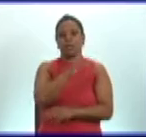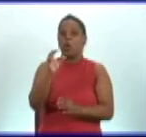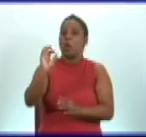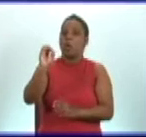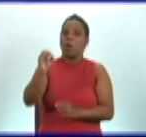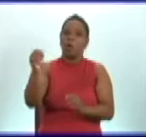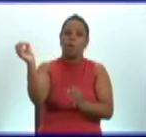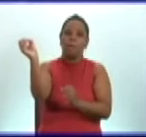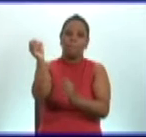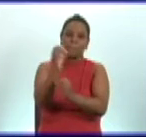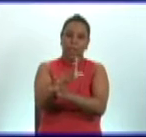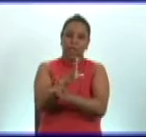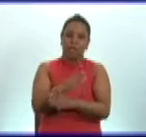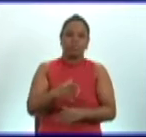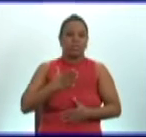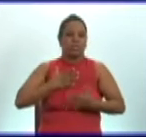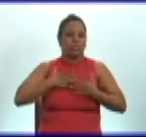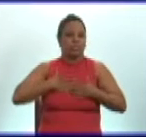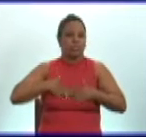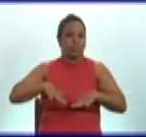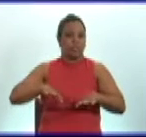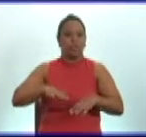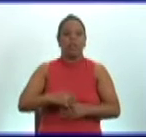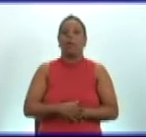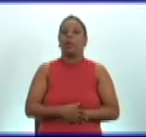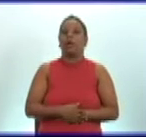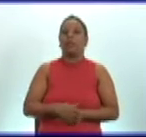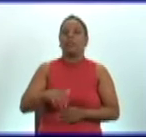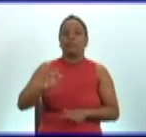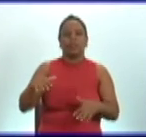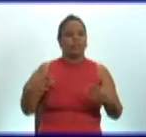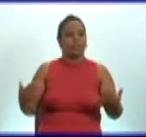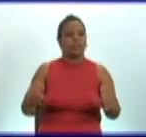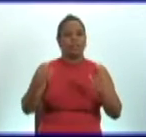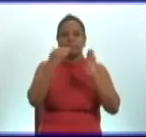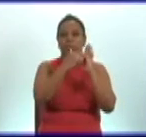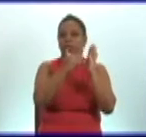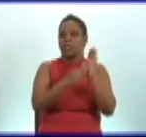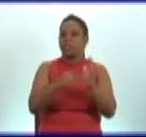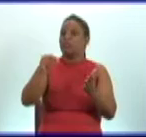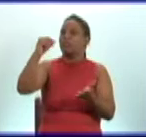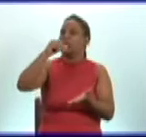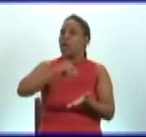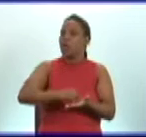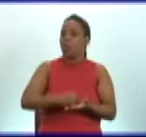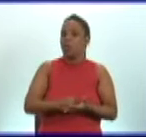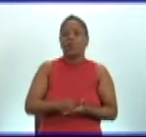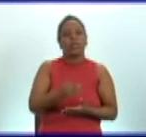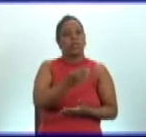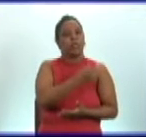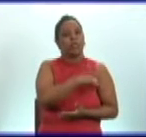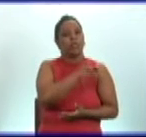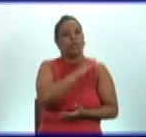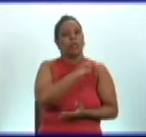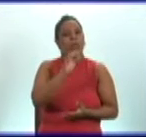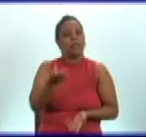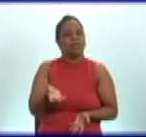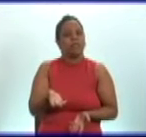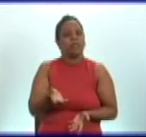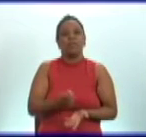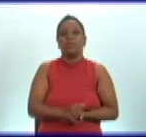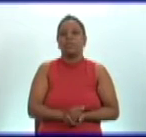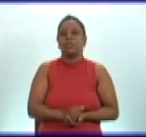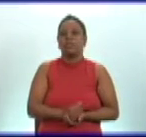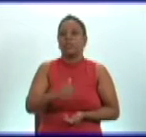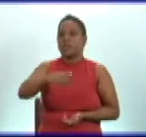que simbolizaba la paz. Fíjese qué medidas estaba imponiendo, sin lugar a dudas está imponiendo allí en